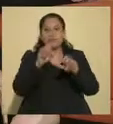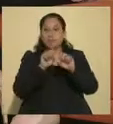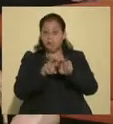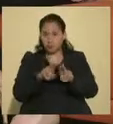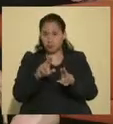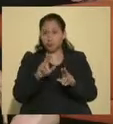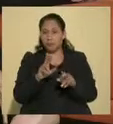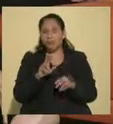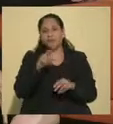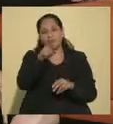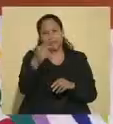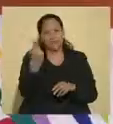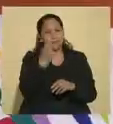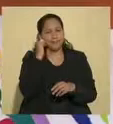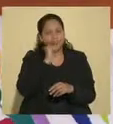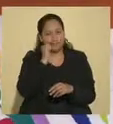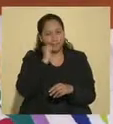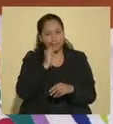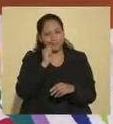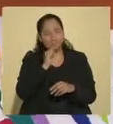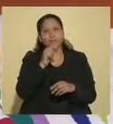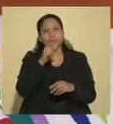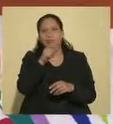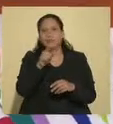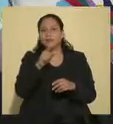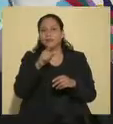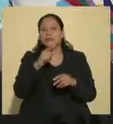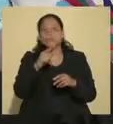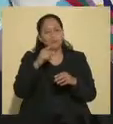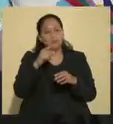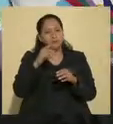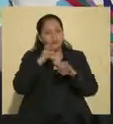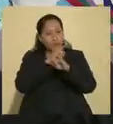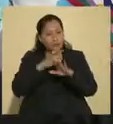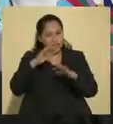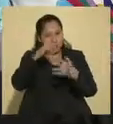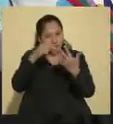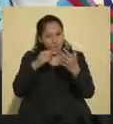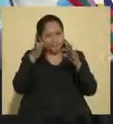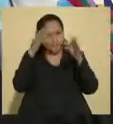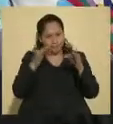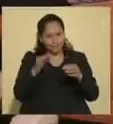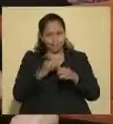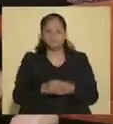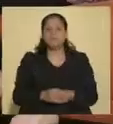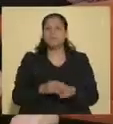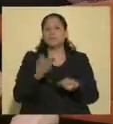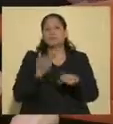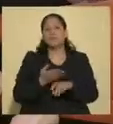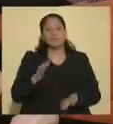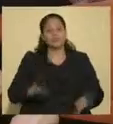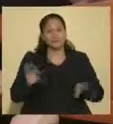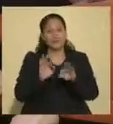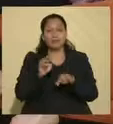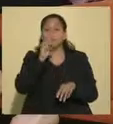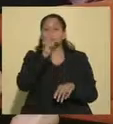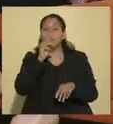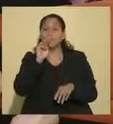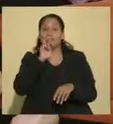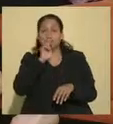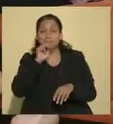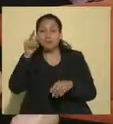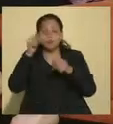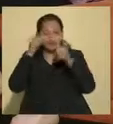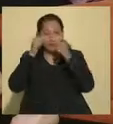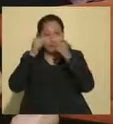activa, sí tienes que tener la adecuada información. Y qué importante que nuestros padres estén involucrados en